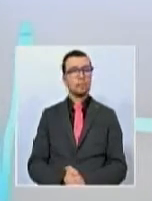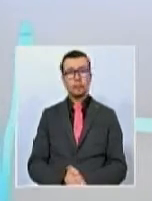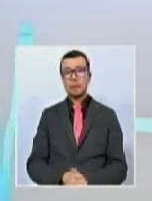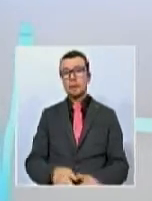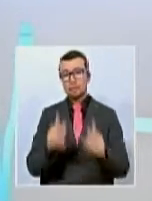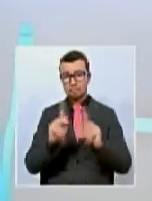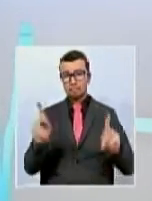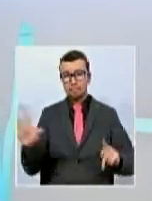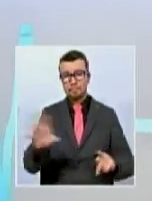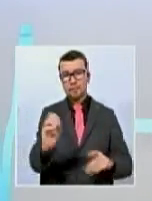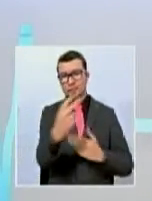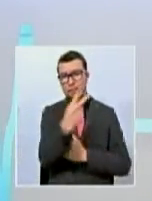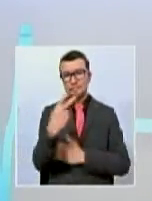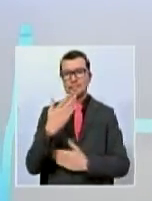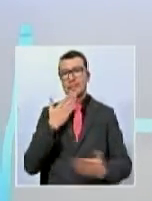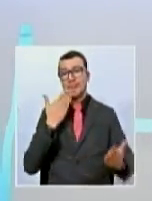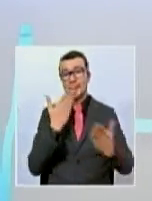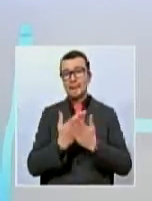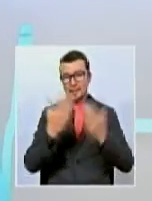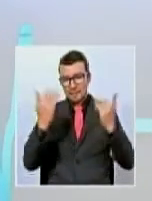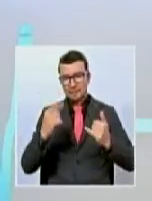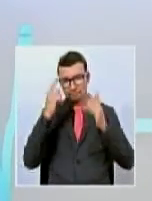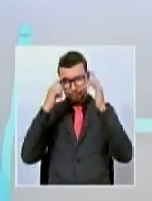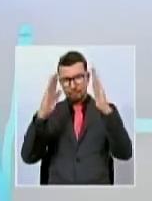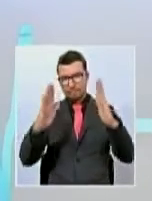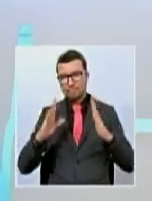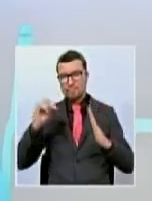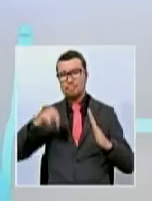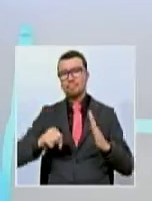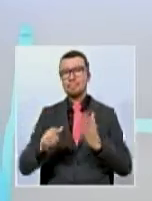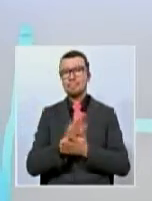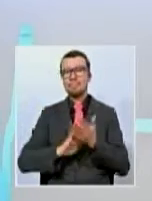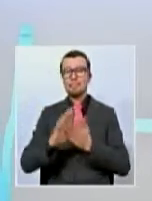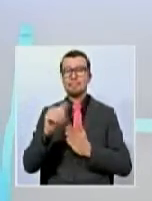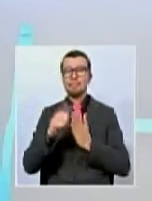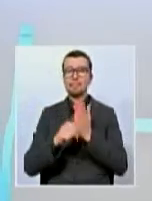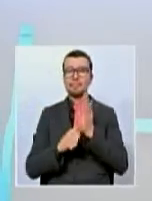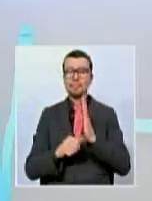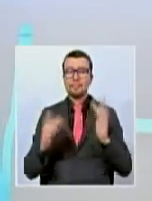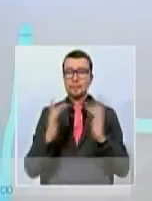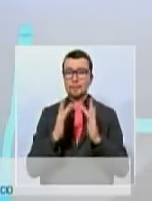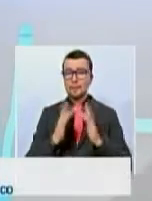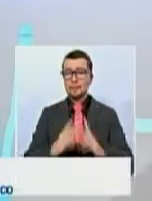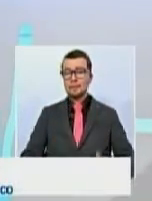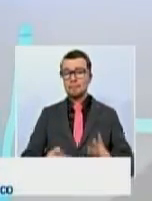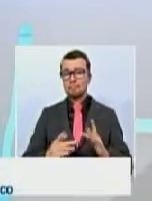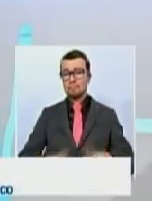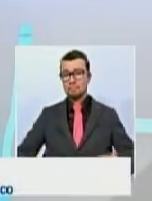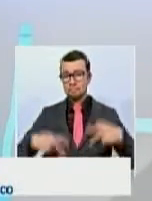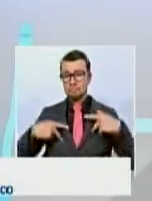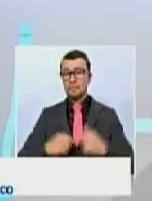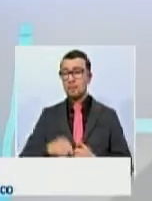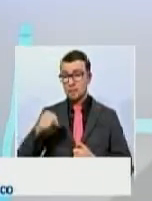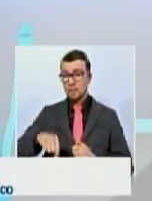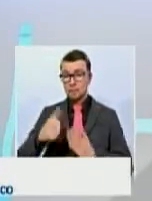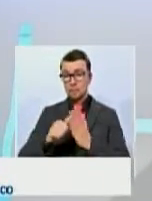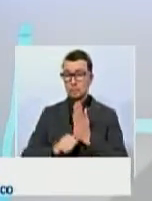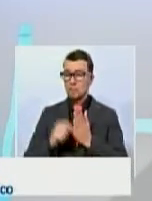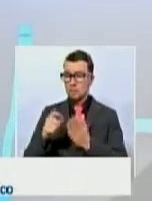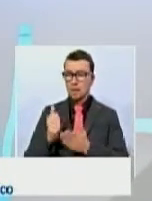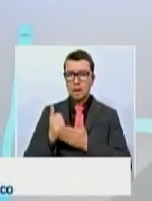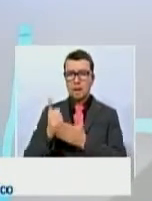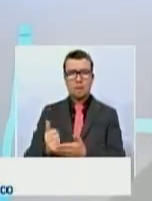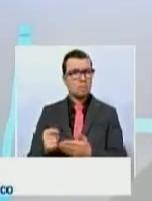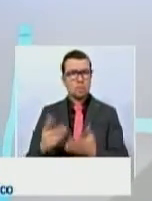Muchas gracias por estar nuevamente con nosotros en una nueva edición de Conexión Vital, un programa de prevención y educación en salud que no pretende